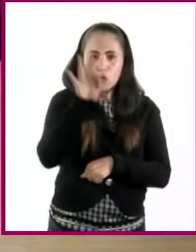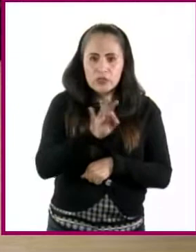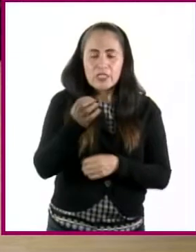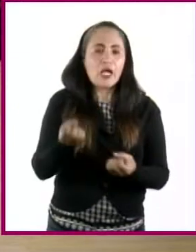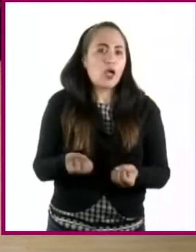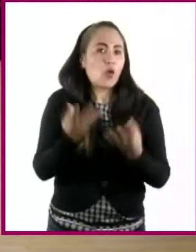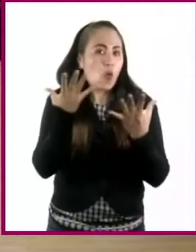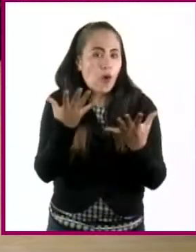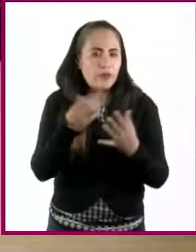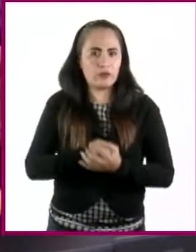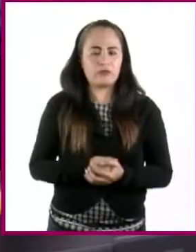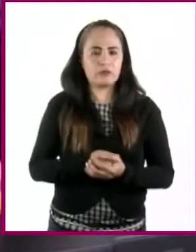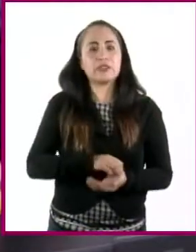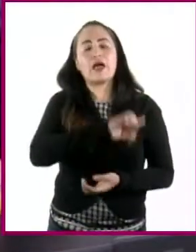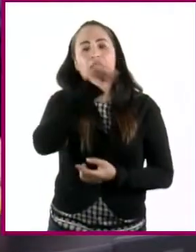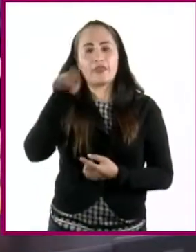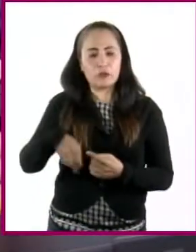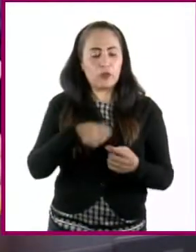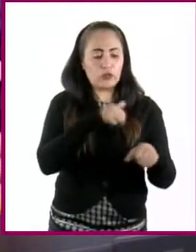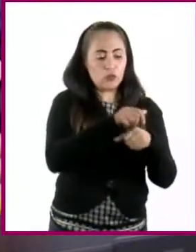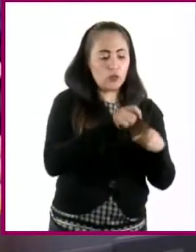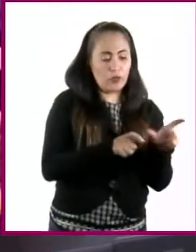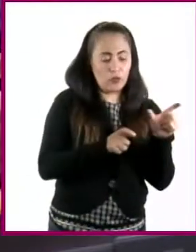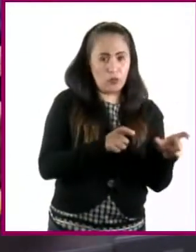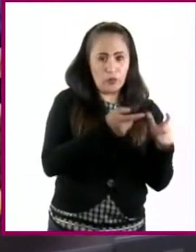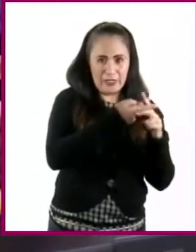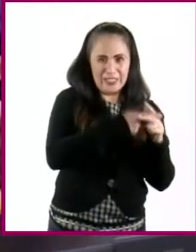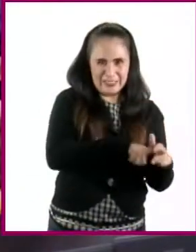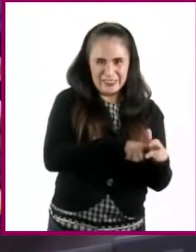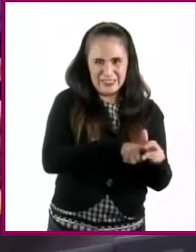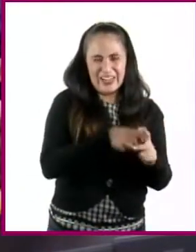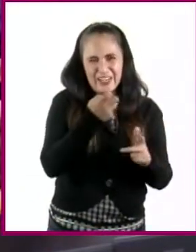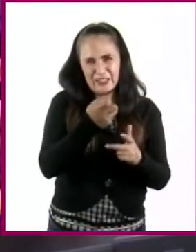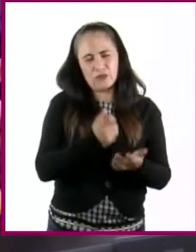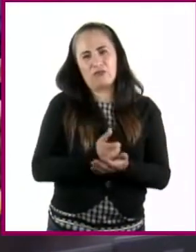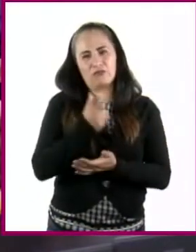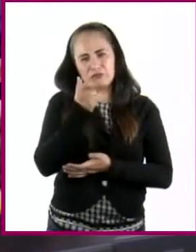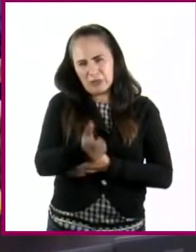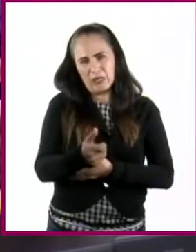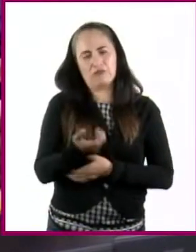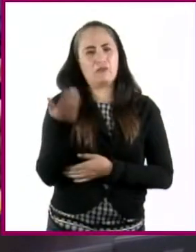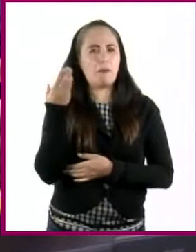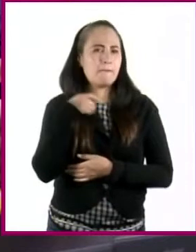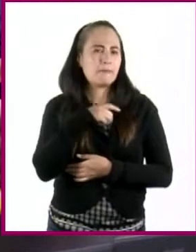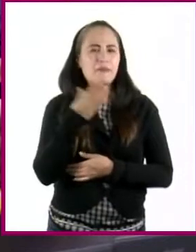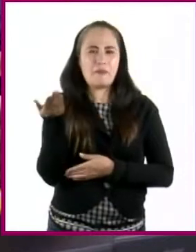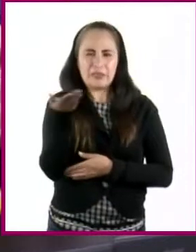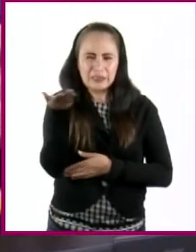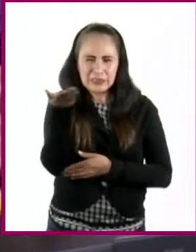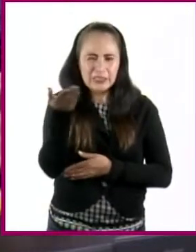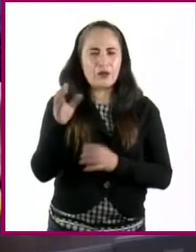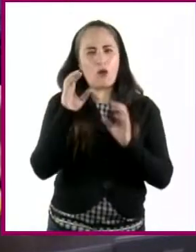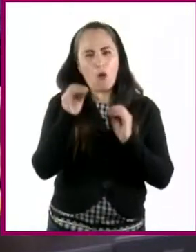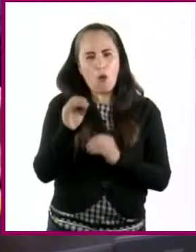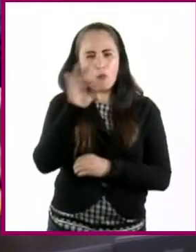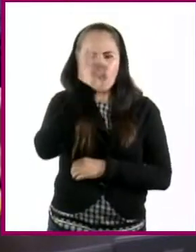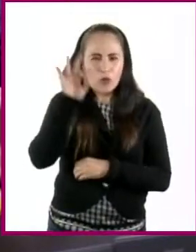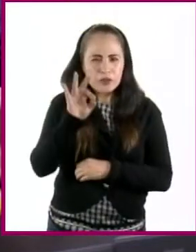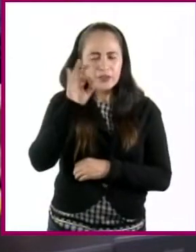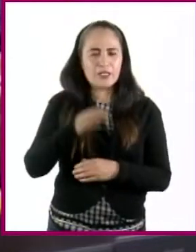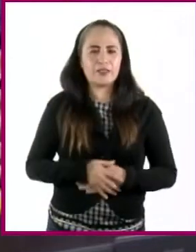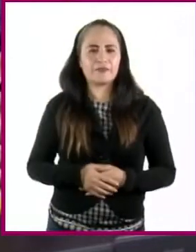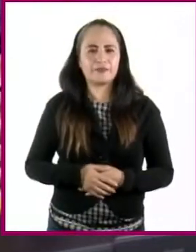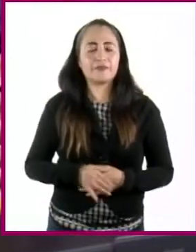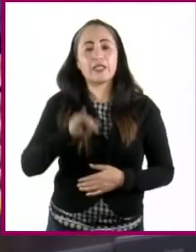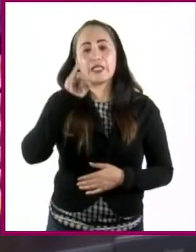ese porcentaje sumarlo al número inicial, como se hace con las propinas o con los intereses. Pues como bien lo explicó